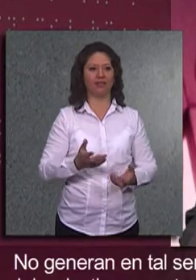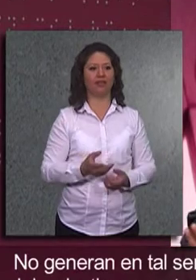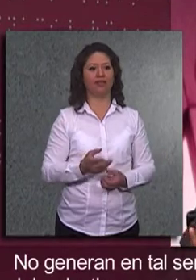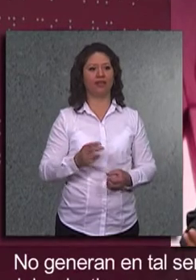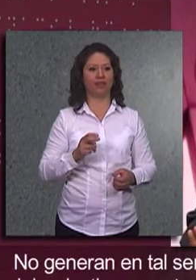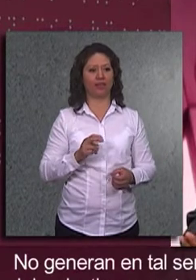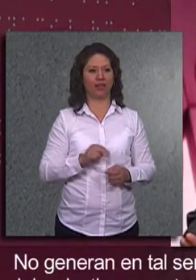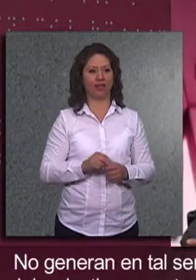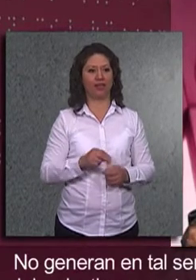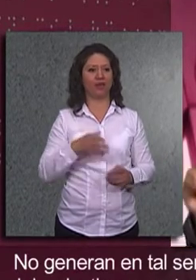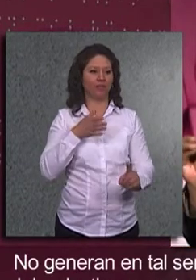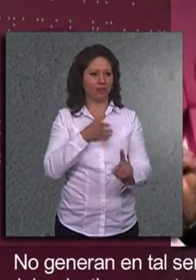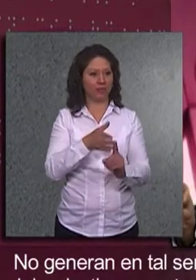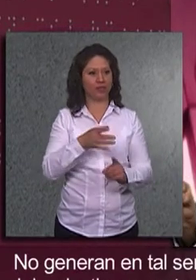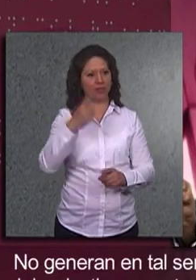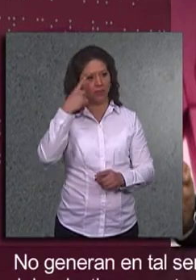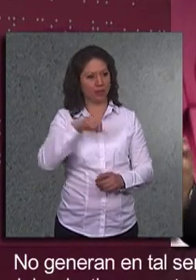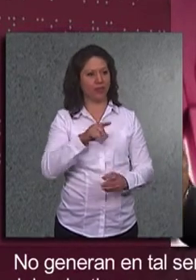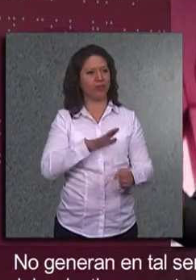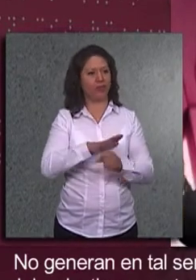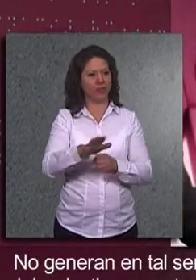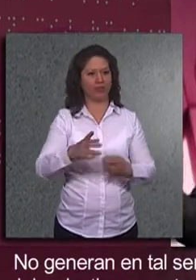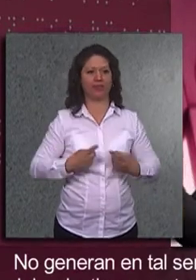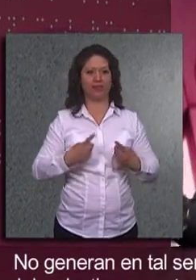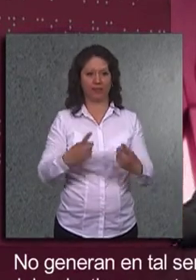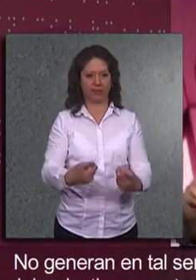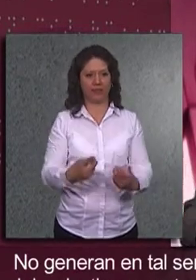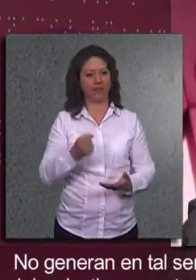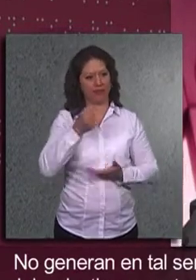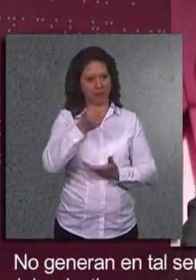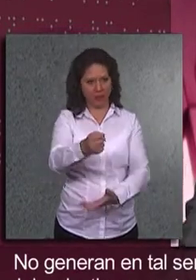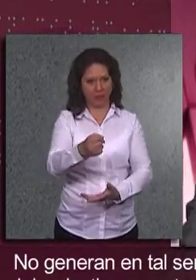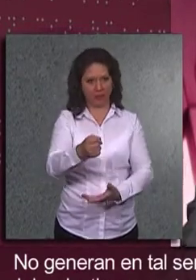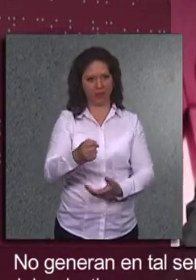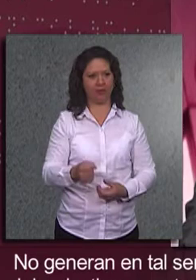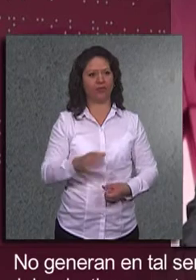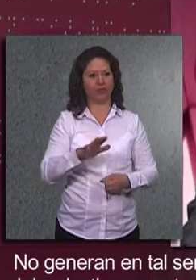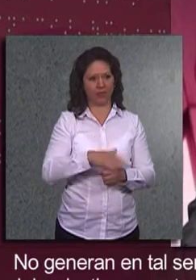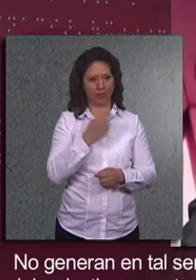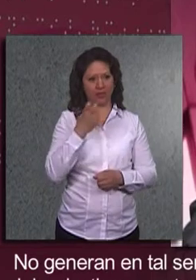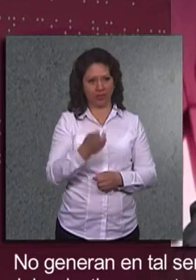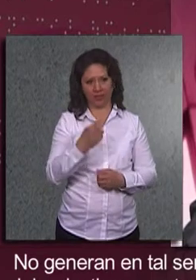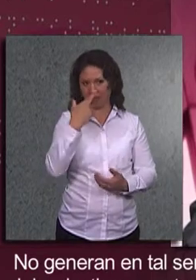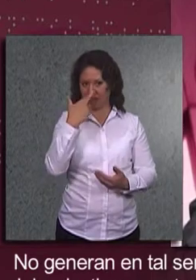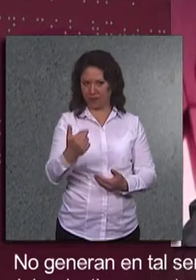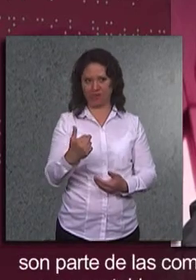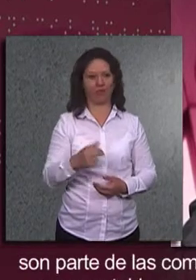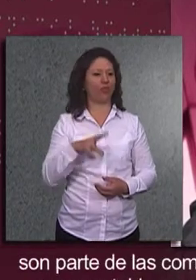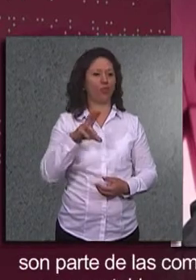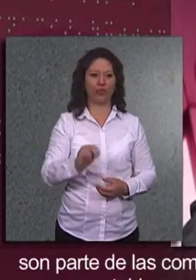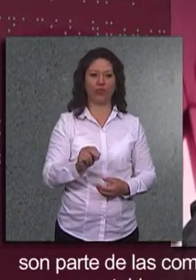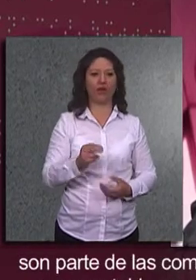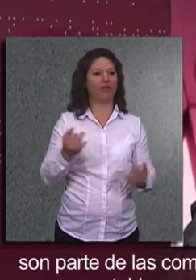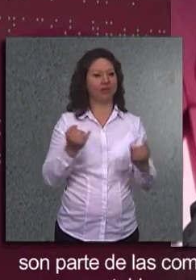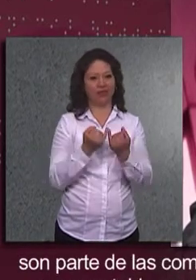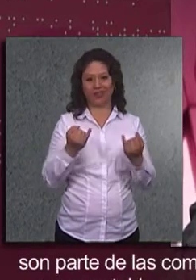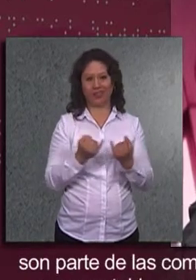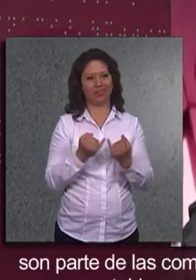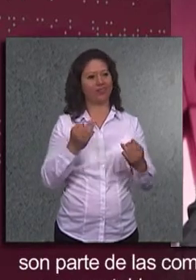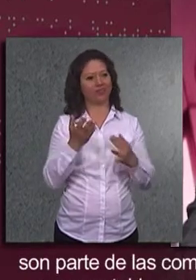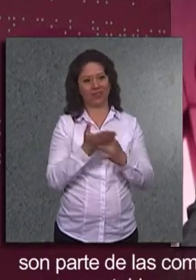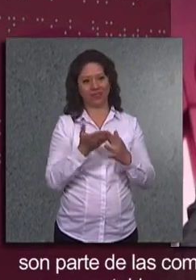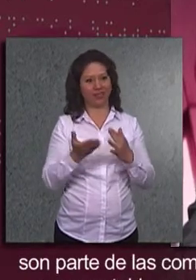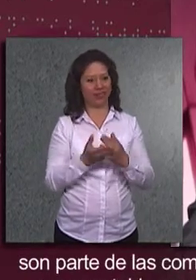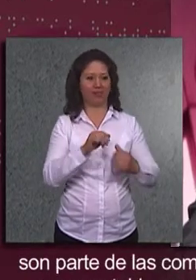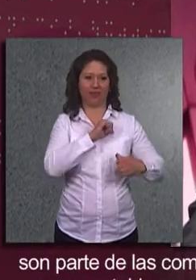en tal sentido el objeto para el cual debe destinarse este recurso por esa razón no son parte